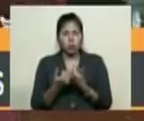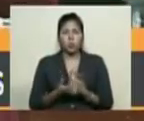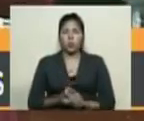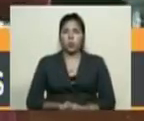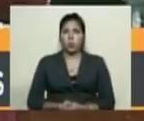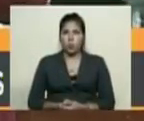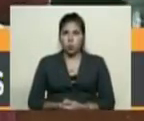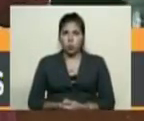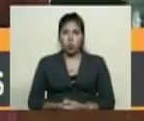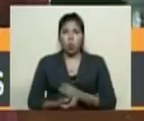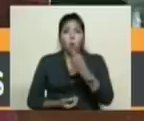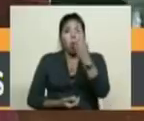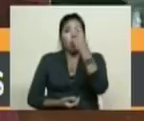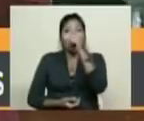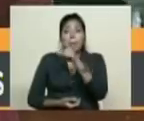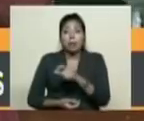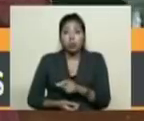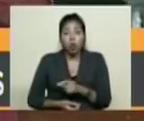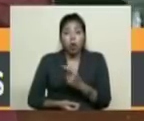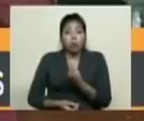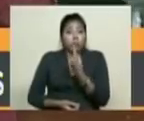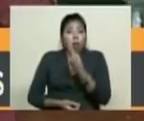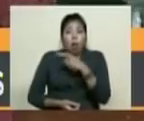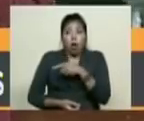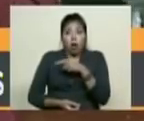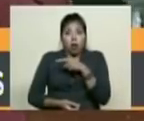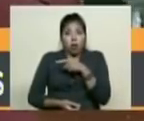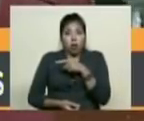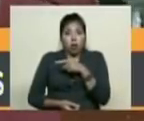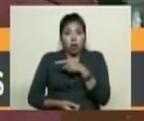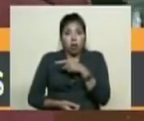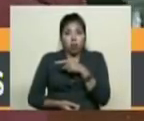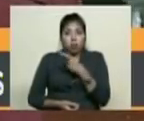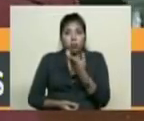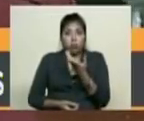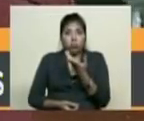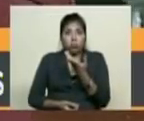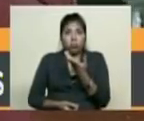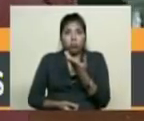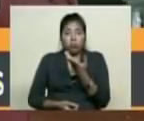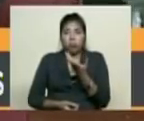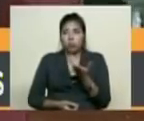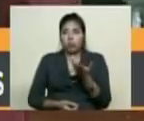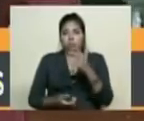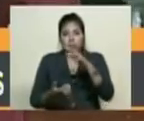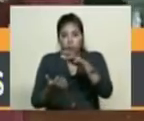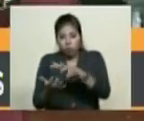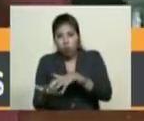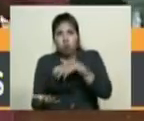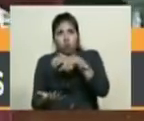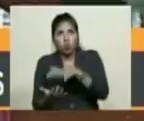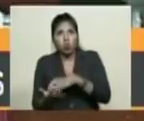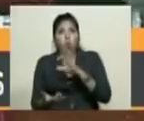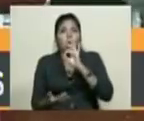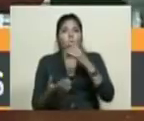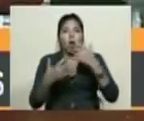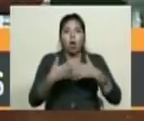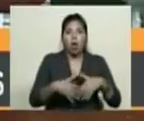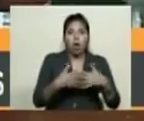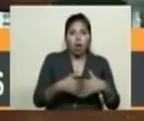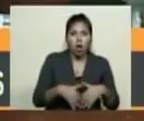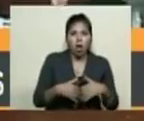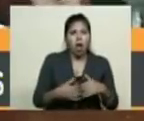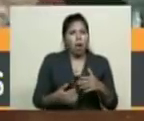Un ser humano solamente, en alguna actividad económica, llámese agraria, industrial, puede mover